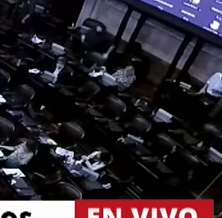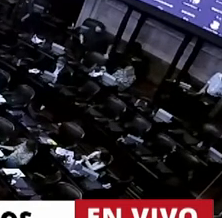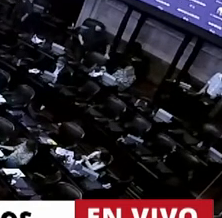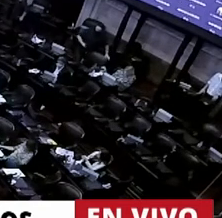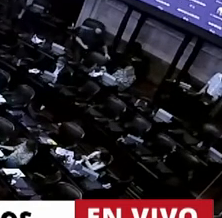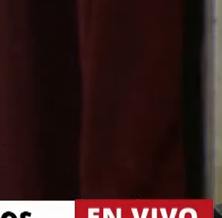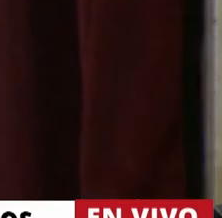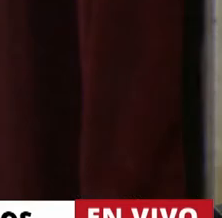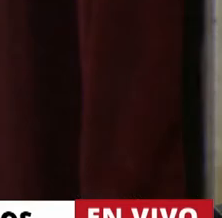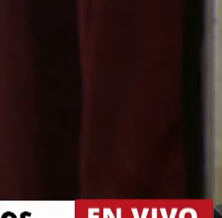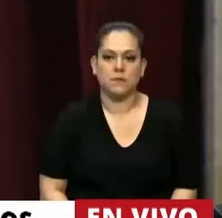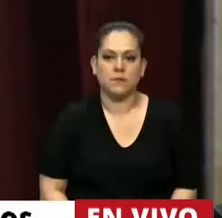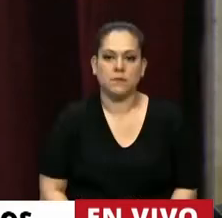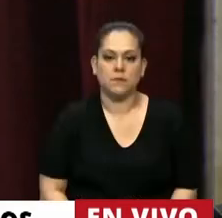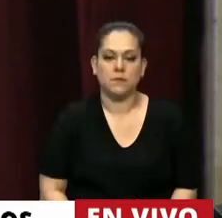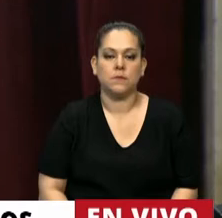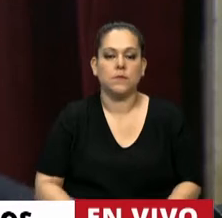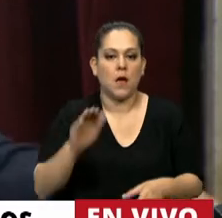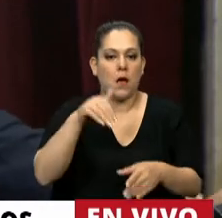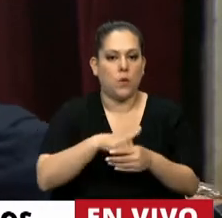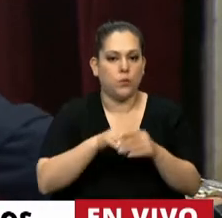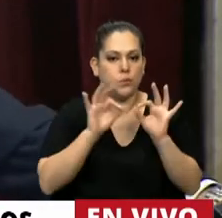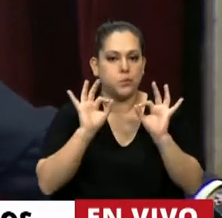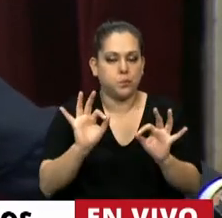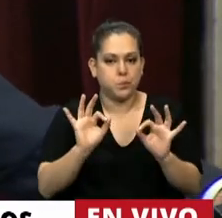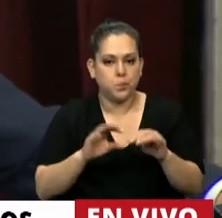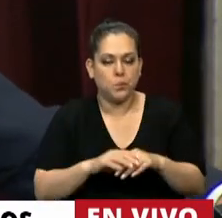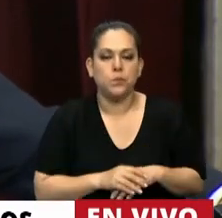Cerrada la votación. Tenemos...